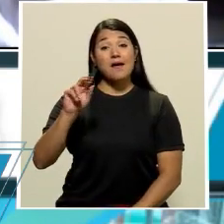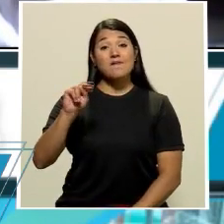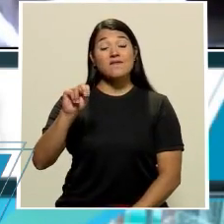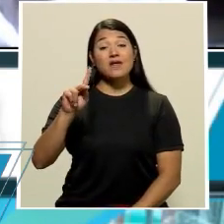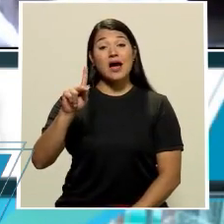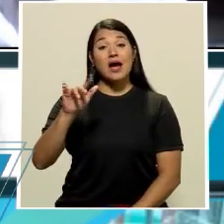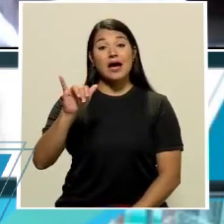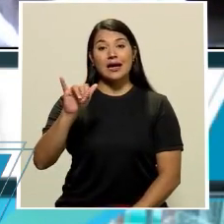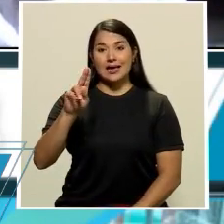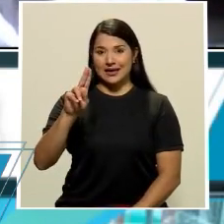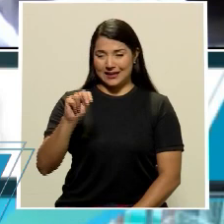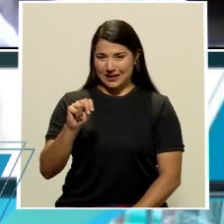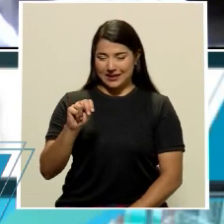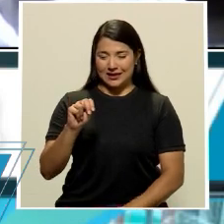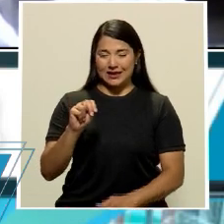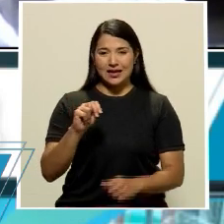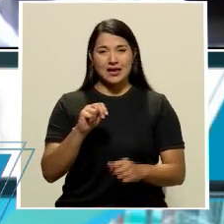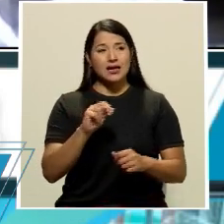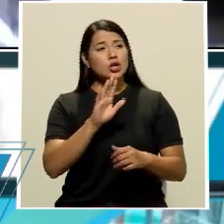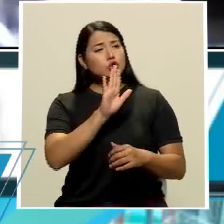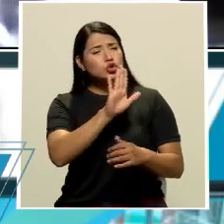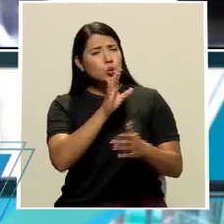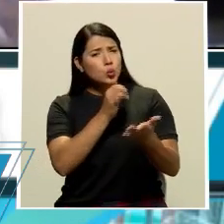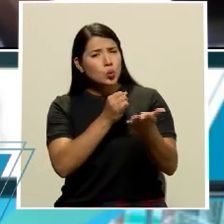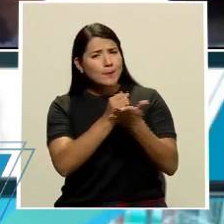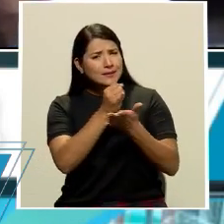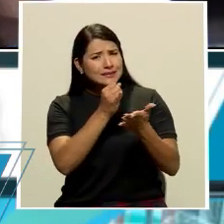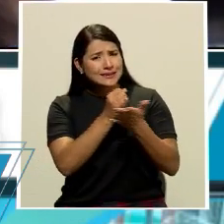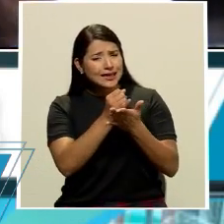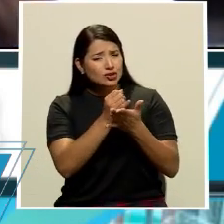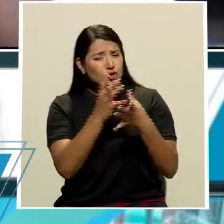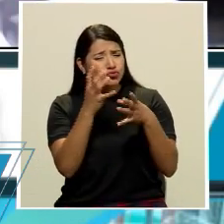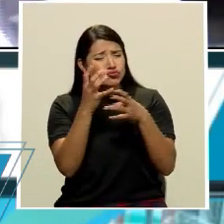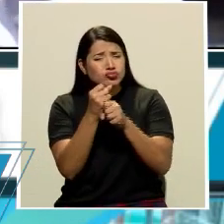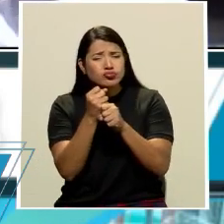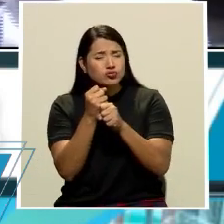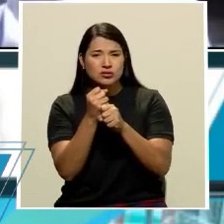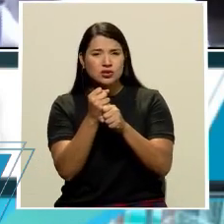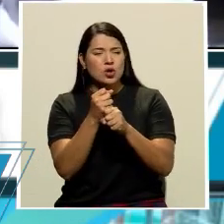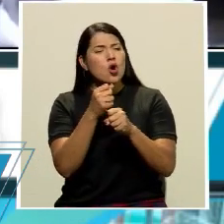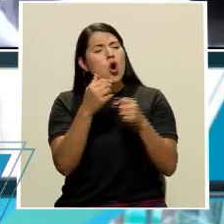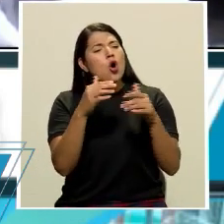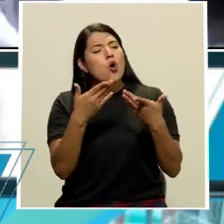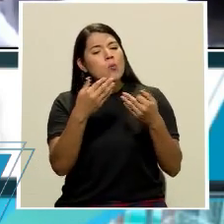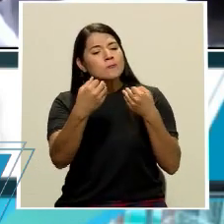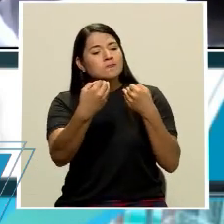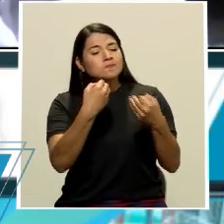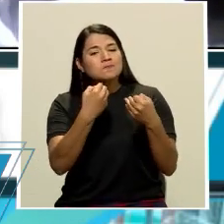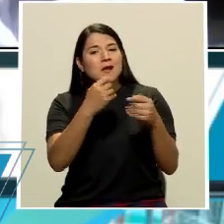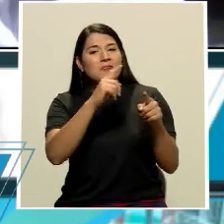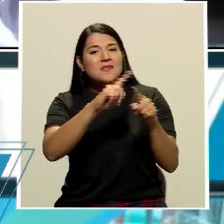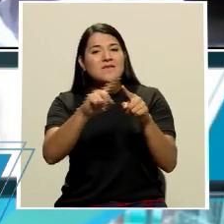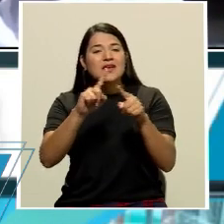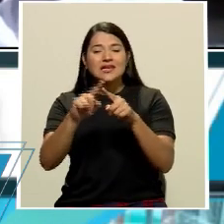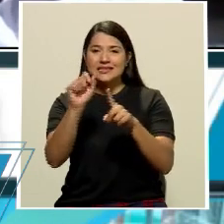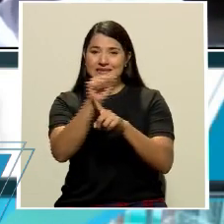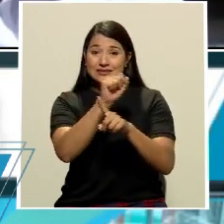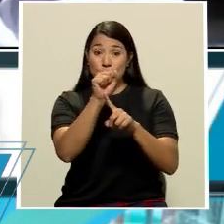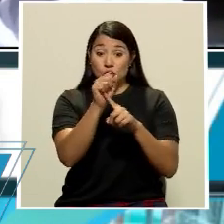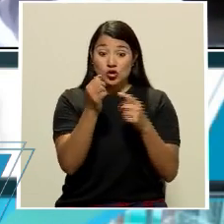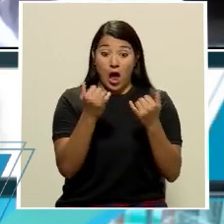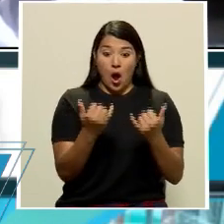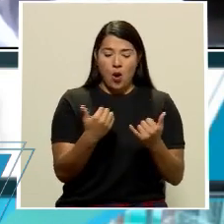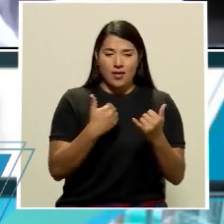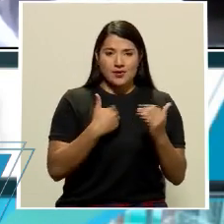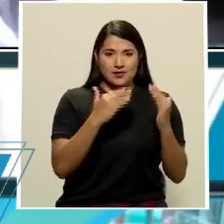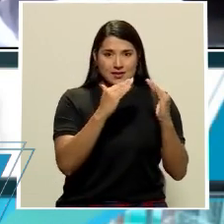de las conclusiones del estudio, ¿cómo describiría usted las distintas situaciones de vivienda urbana en